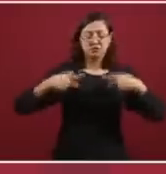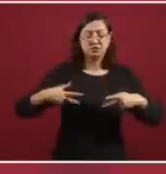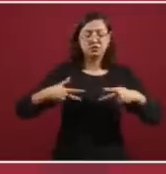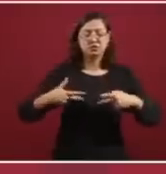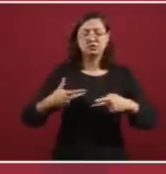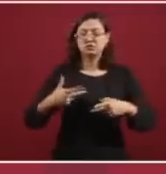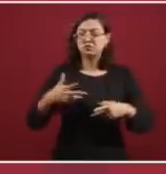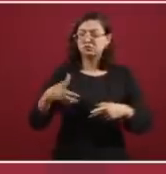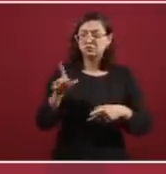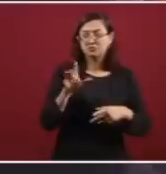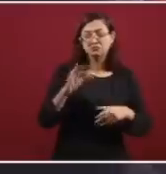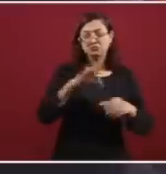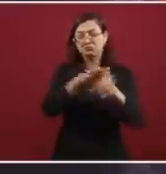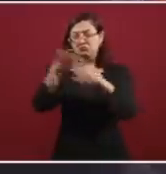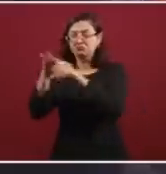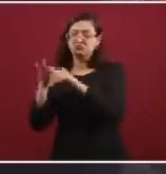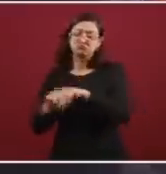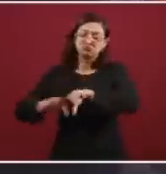democrática,